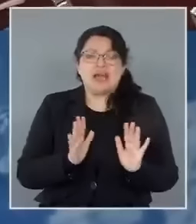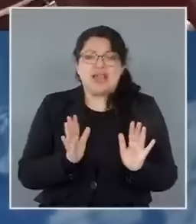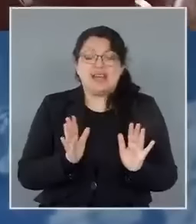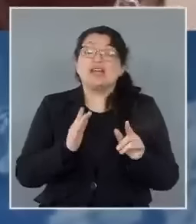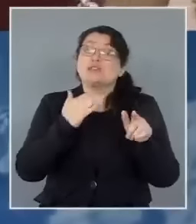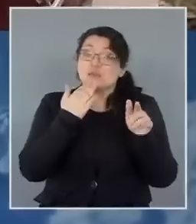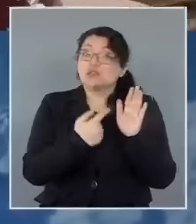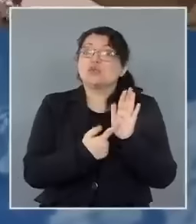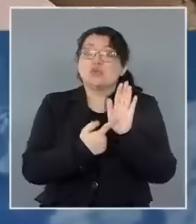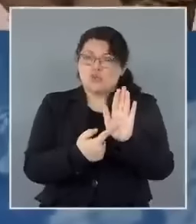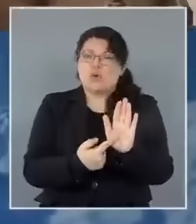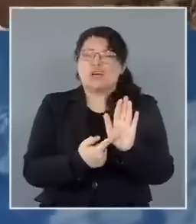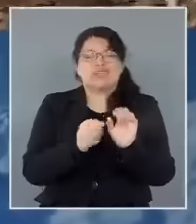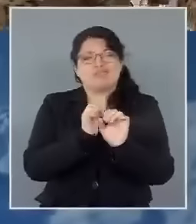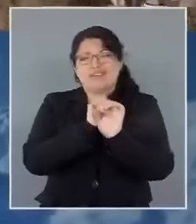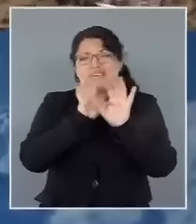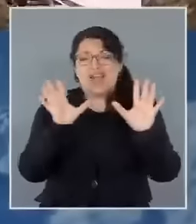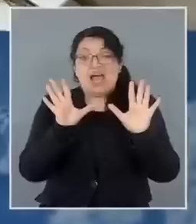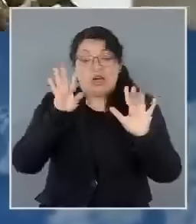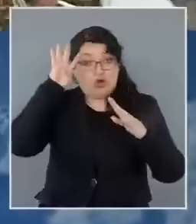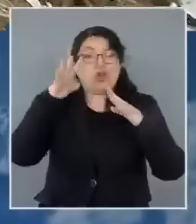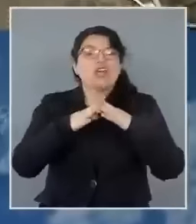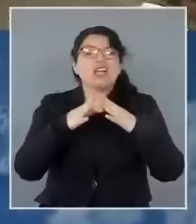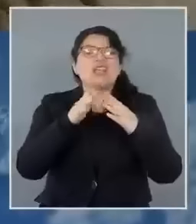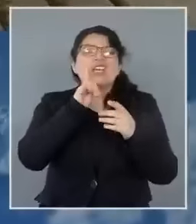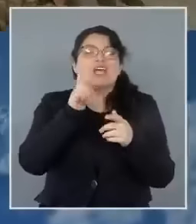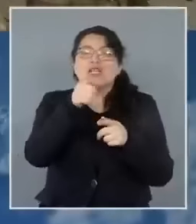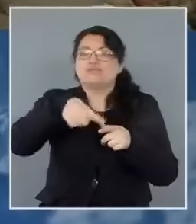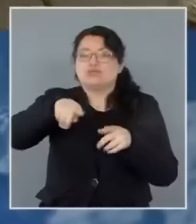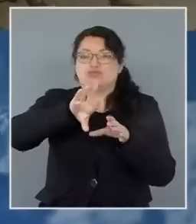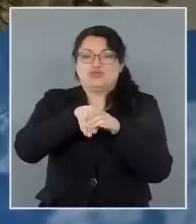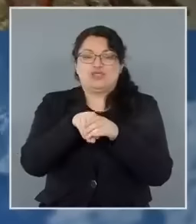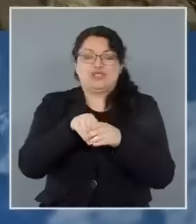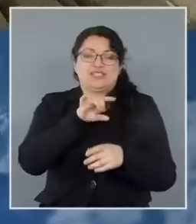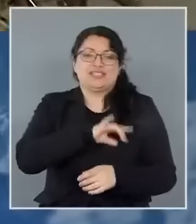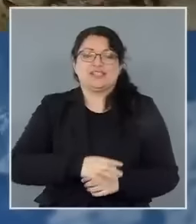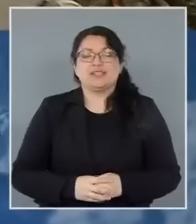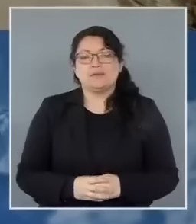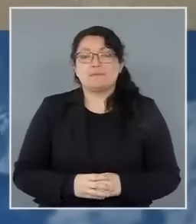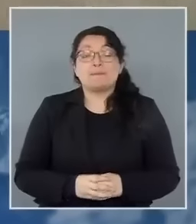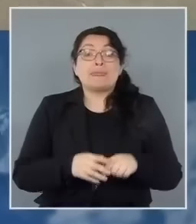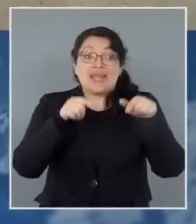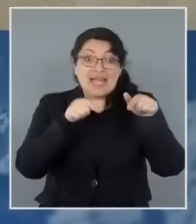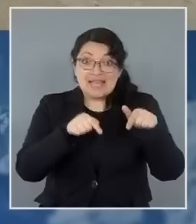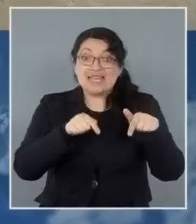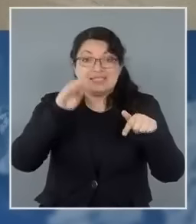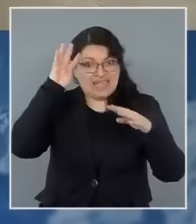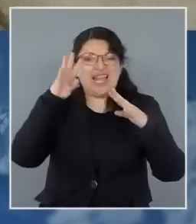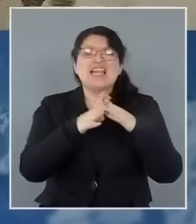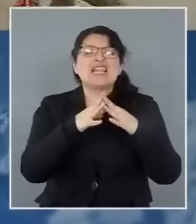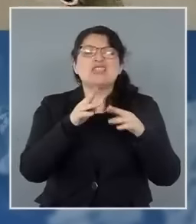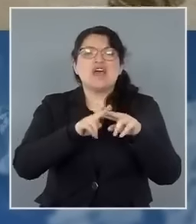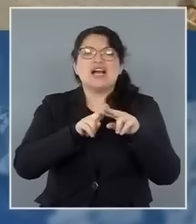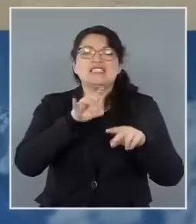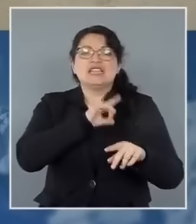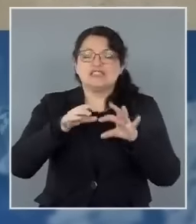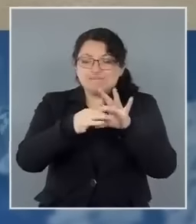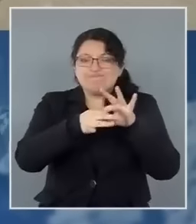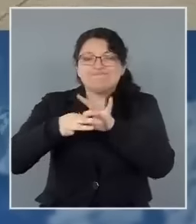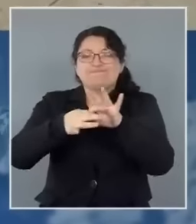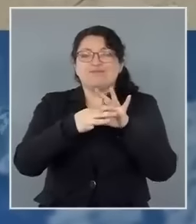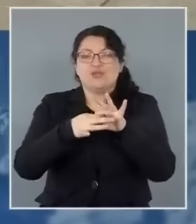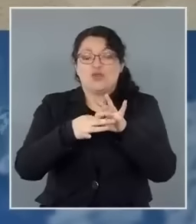demostrado claramente que el ejército le pertenece a todos los chilenos. Es este el ejército que une a Chile y que, a